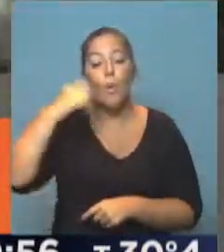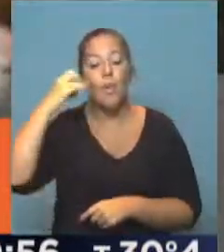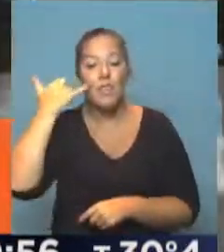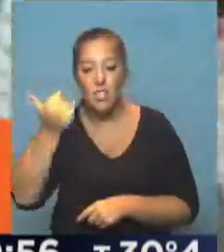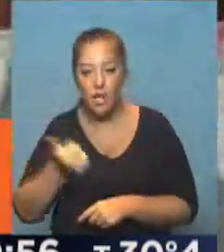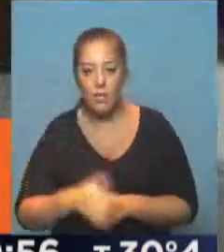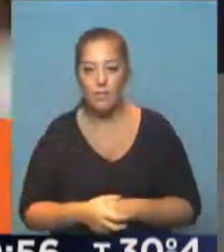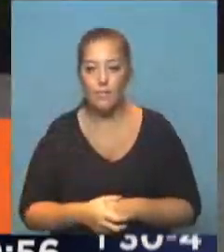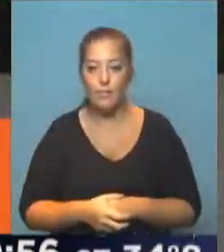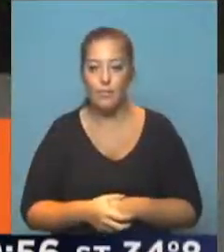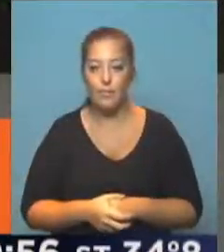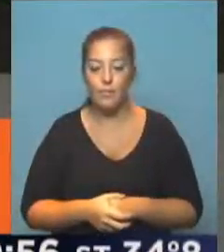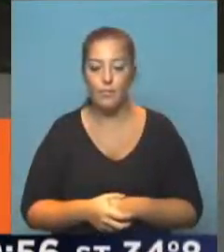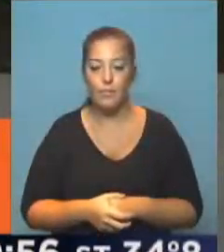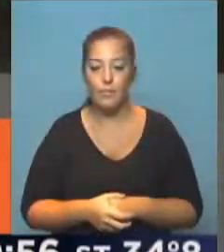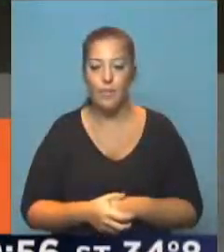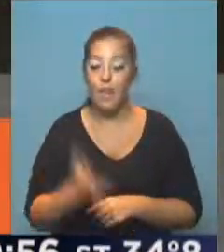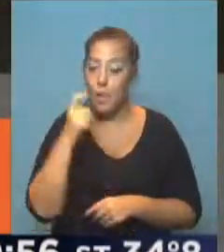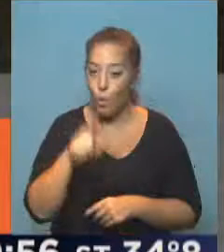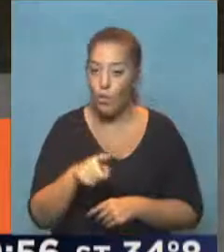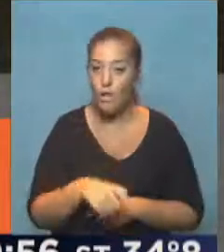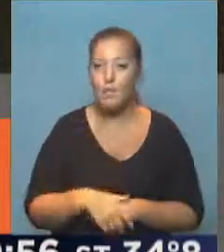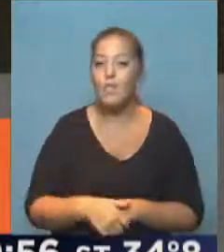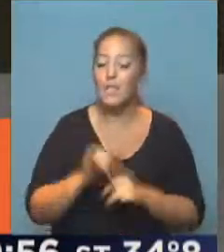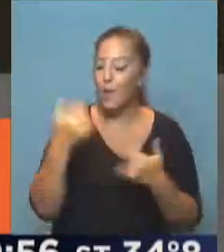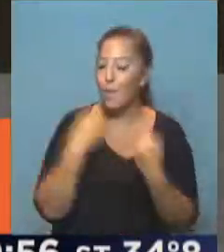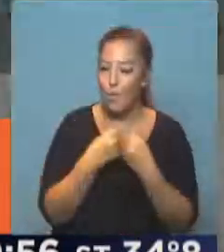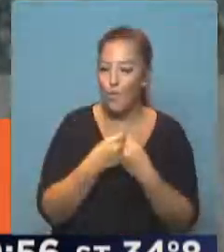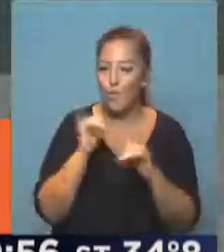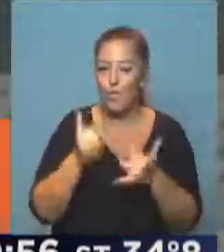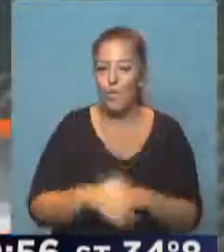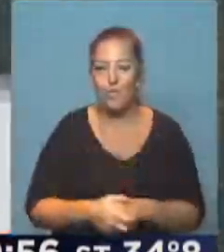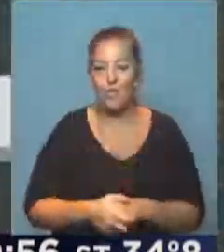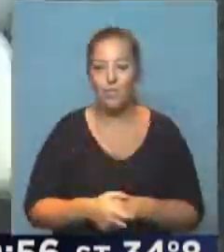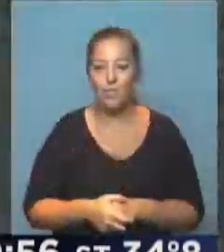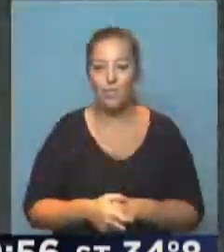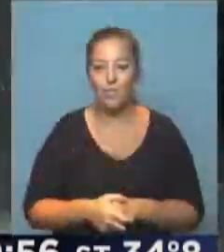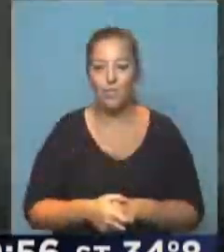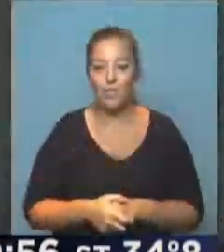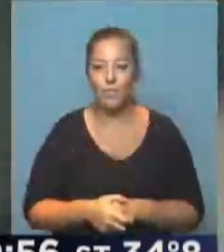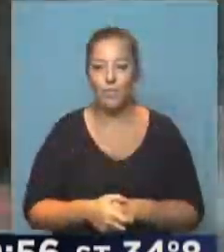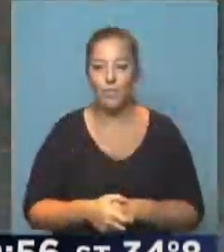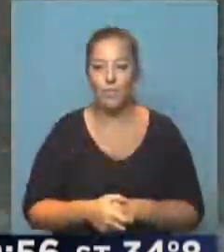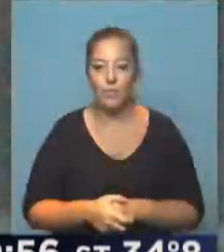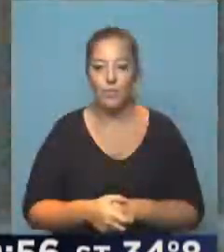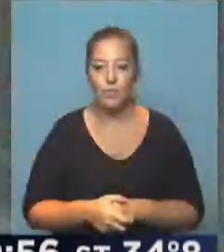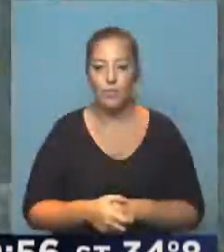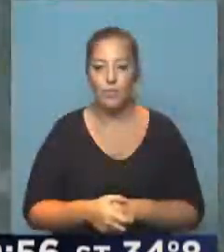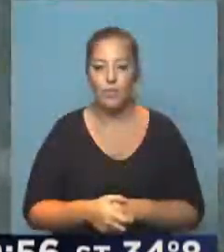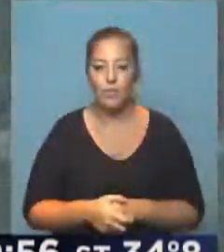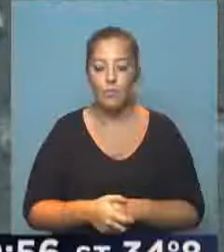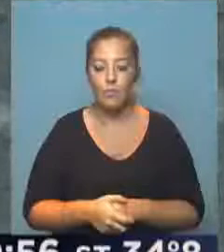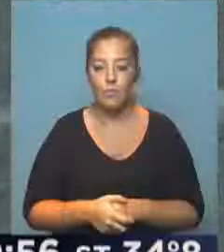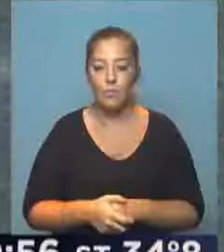bien. ¿Te gusta mucho el carnaval? Sí, mucho, mucho, lo llevo en la sangre. Morena, la reina del